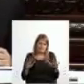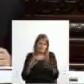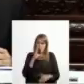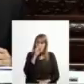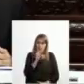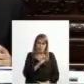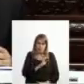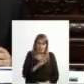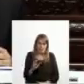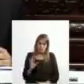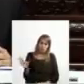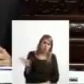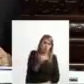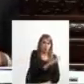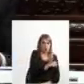Se cansó.